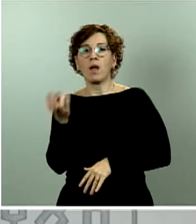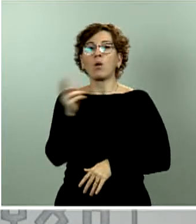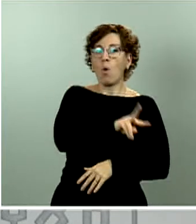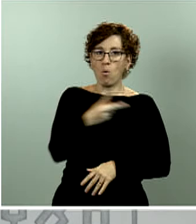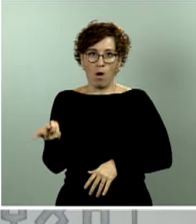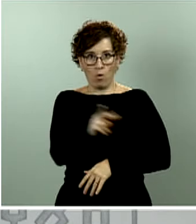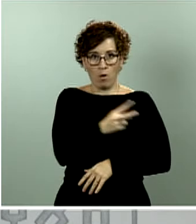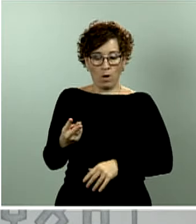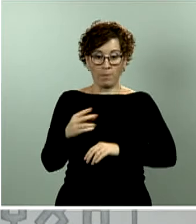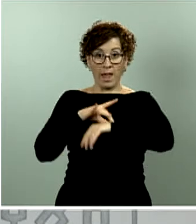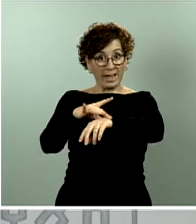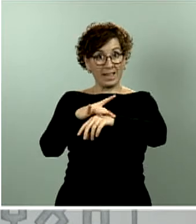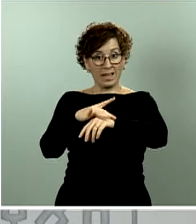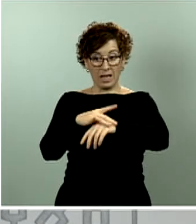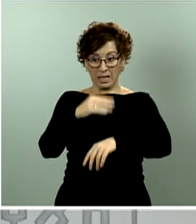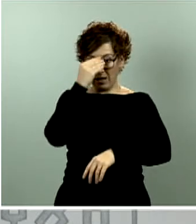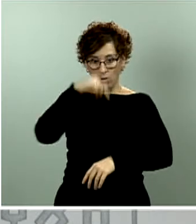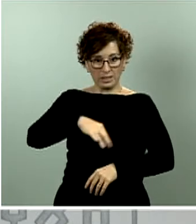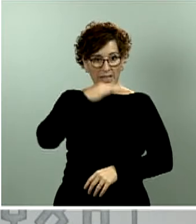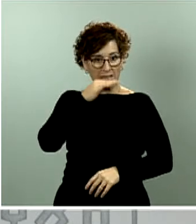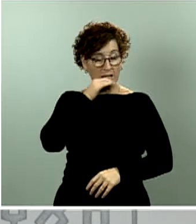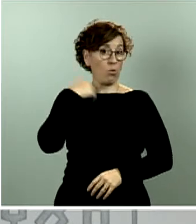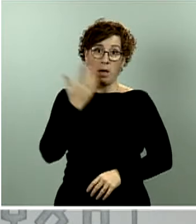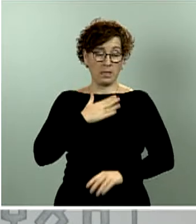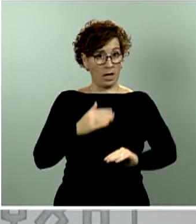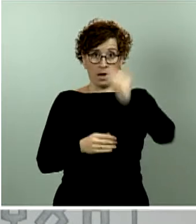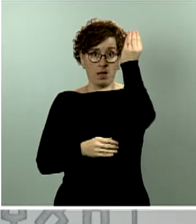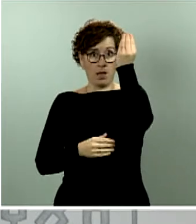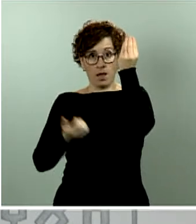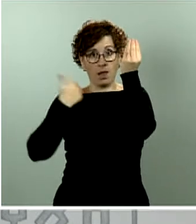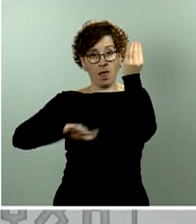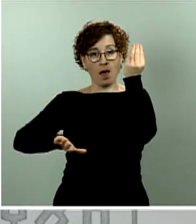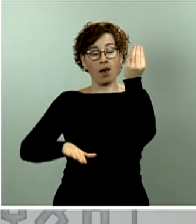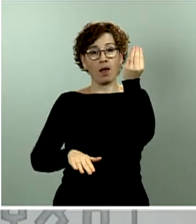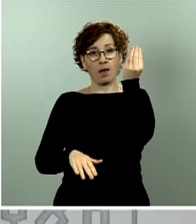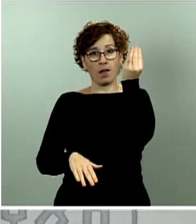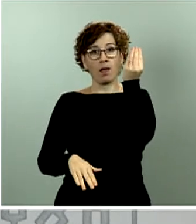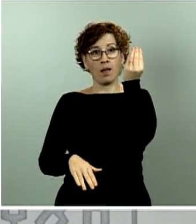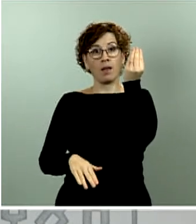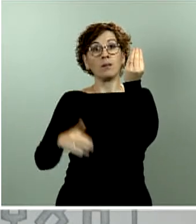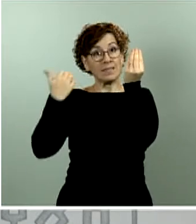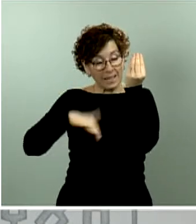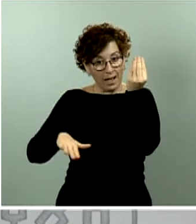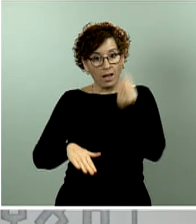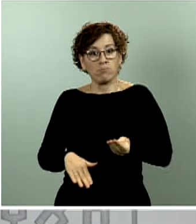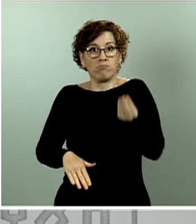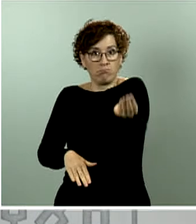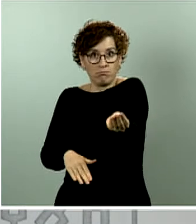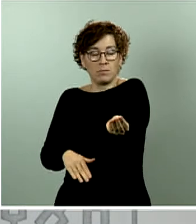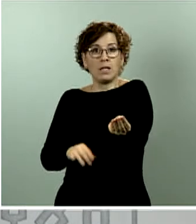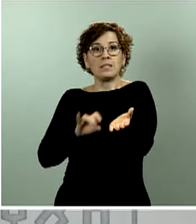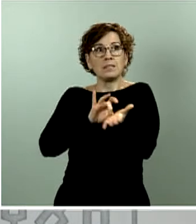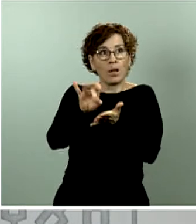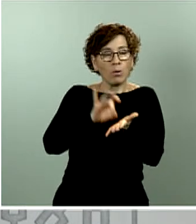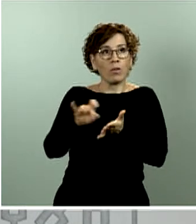si será esta misma tarde o quizás mañana, y estará a disposición de todos los servicios y todos los profesionales sanitarios que